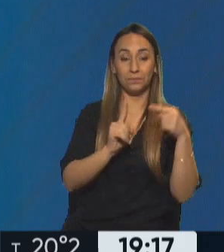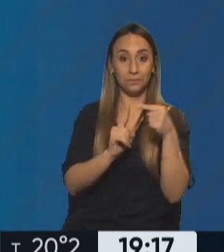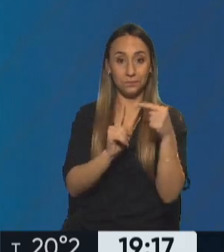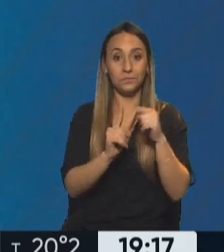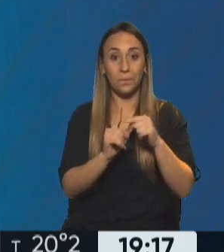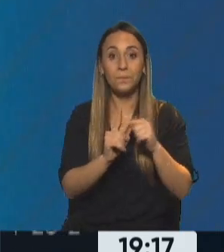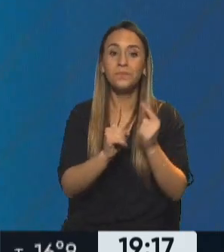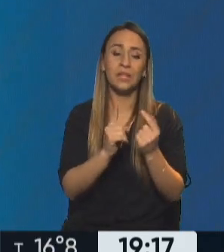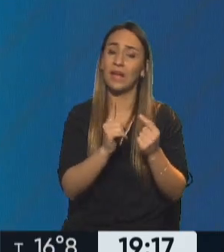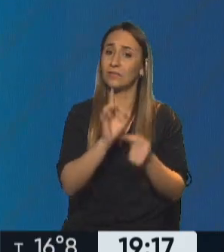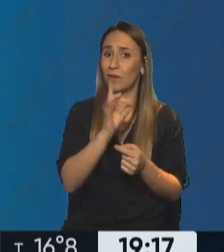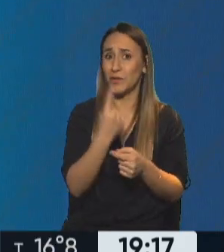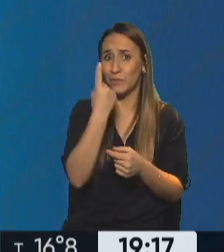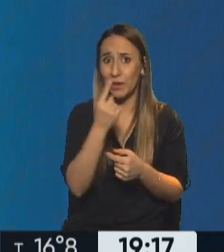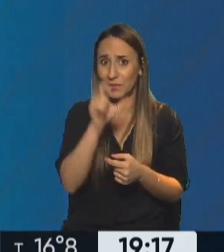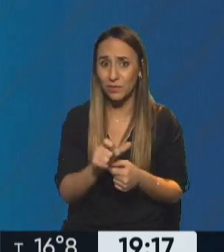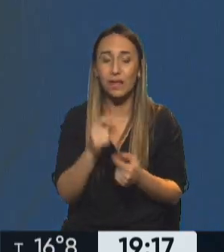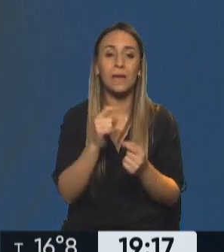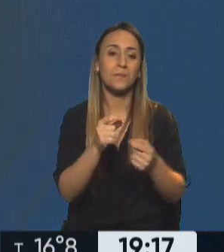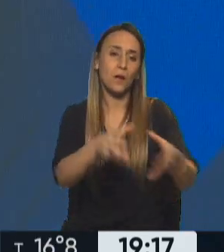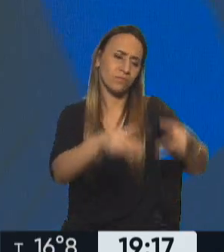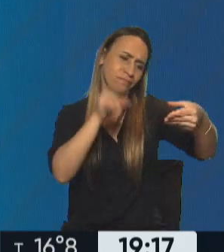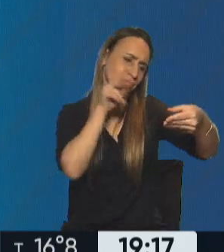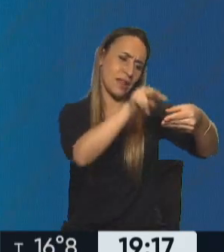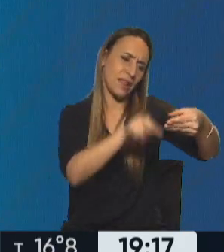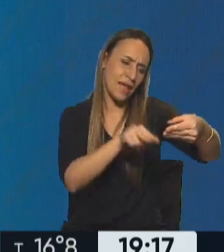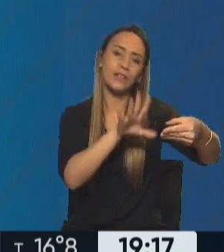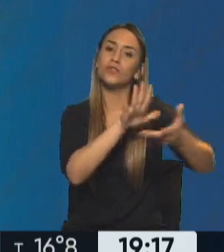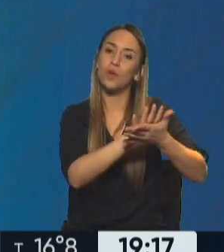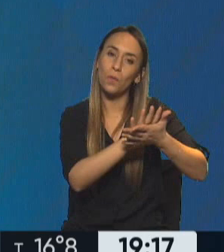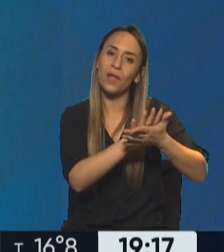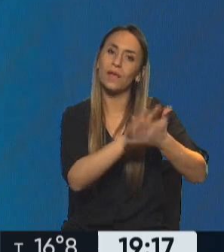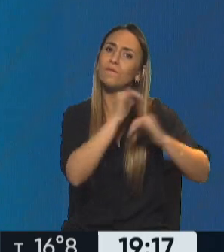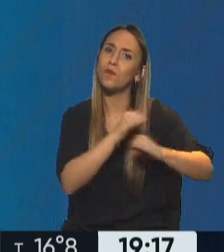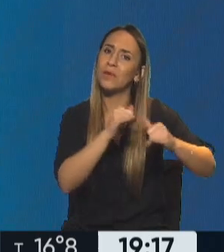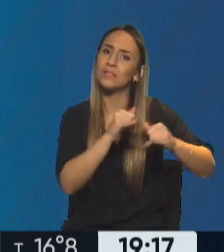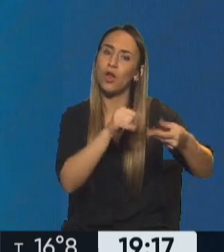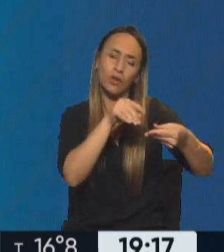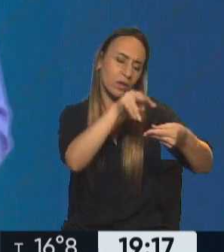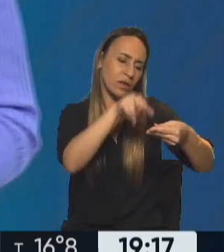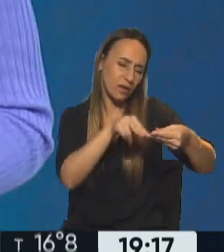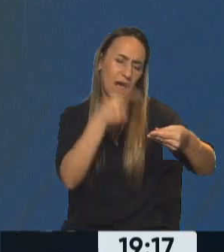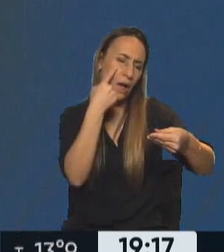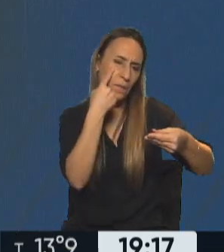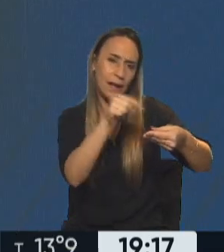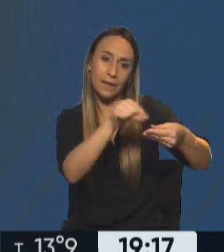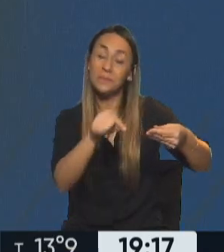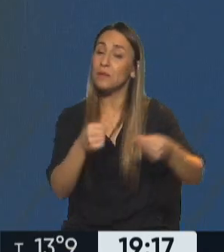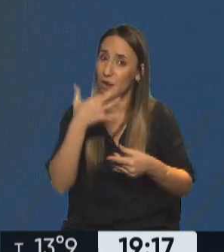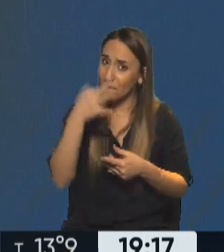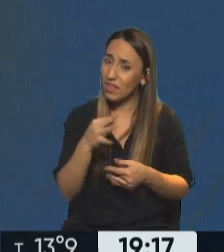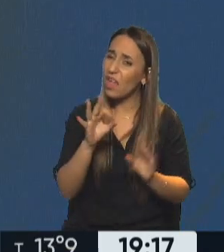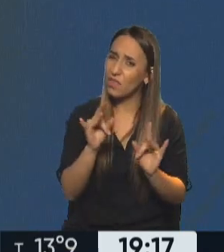información nutricional, que ahora está en los paquetes, pero la verdad es nadie la lee ni la entiende. Hay que decir que a veces es muy difícil